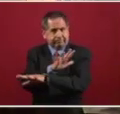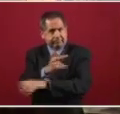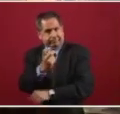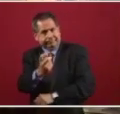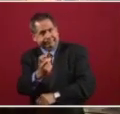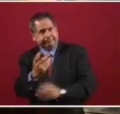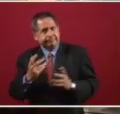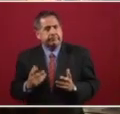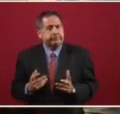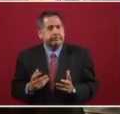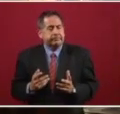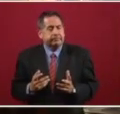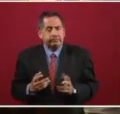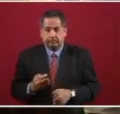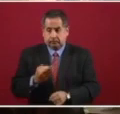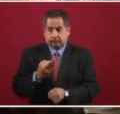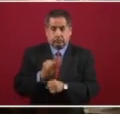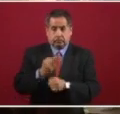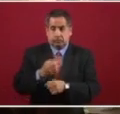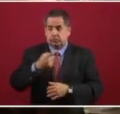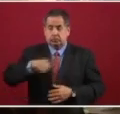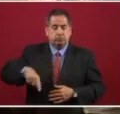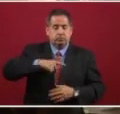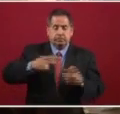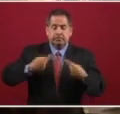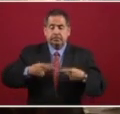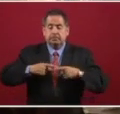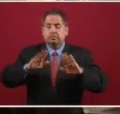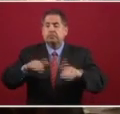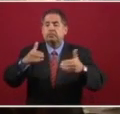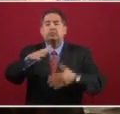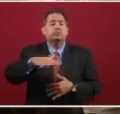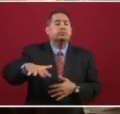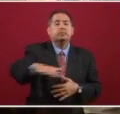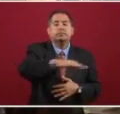el que ahora el pueblo